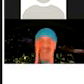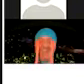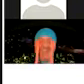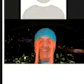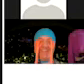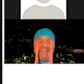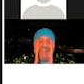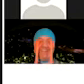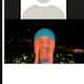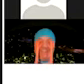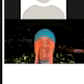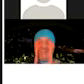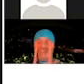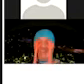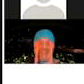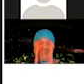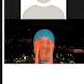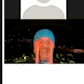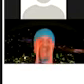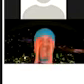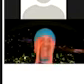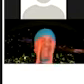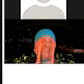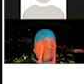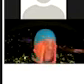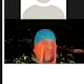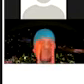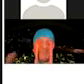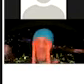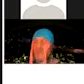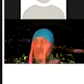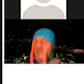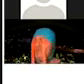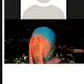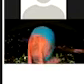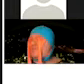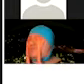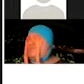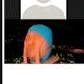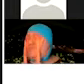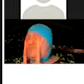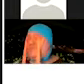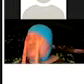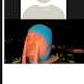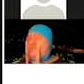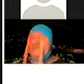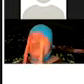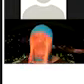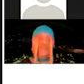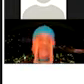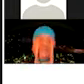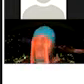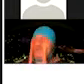Sacar la voz, despertar tan lejos como un águila veloz, respirar un futuro esplendor, cobra